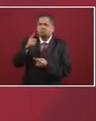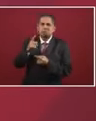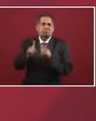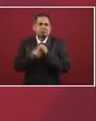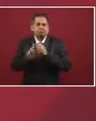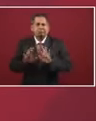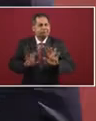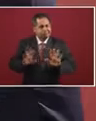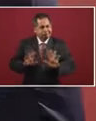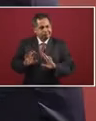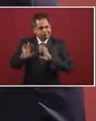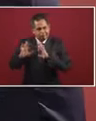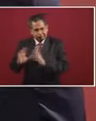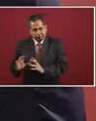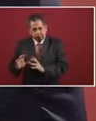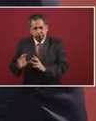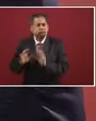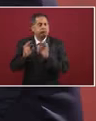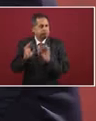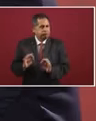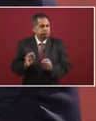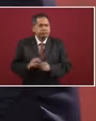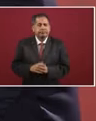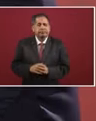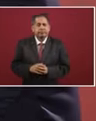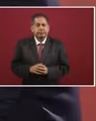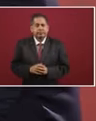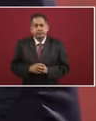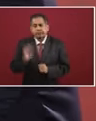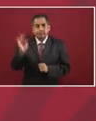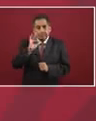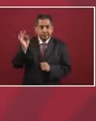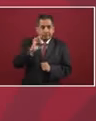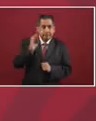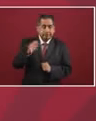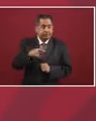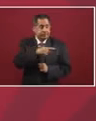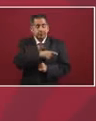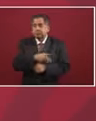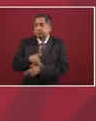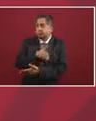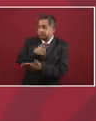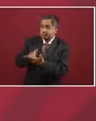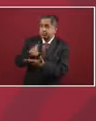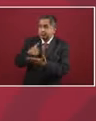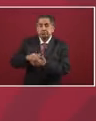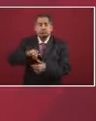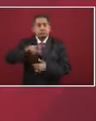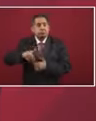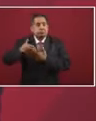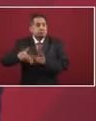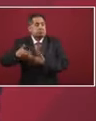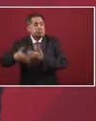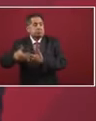porque si no, no terminaríamos la obra en el sexenio.